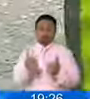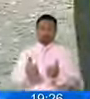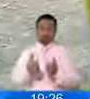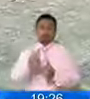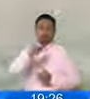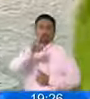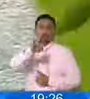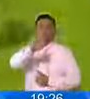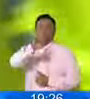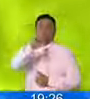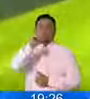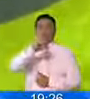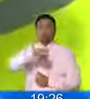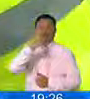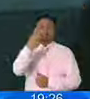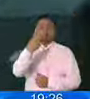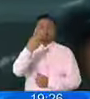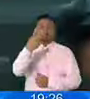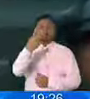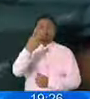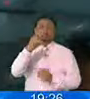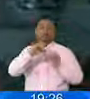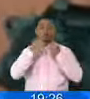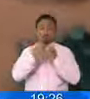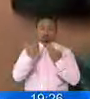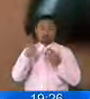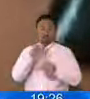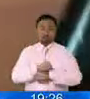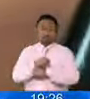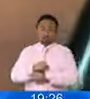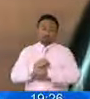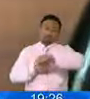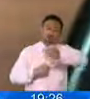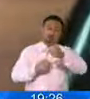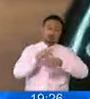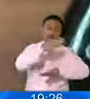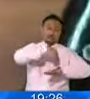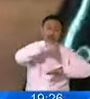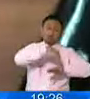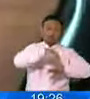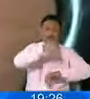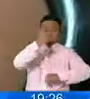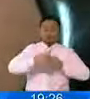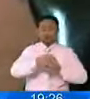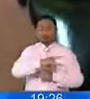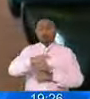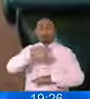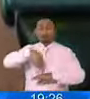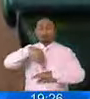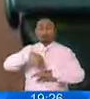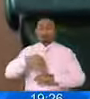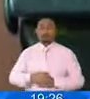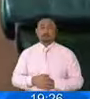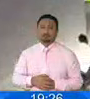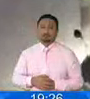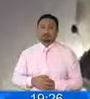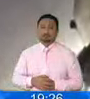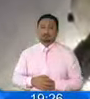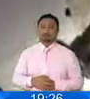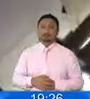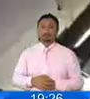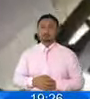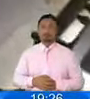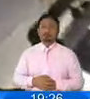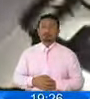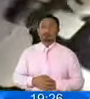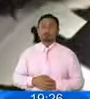UIA en Quito, 2 organizaciones delictivas desarticuladas, otra en Manta y el más reciente golpe en Flavio Alfaro, provincia de Manabí. En Quito